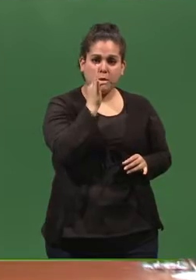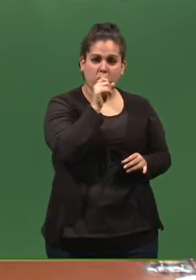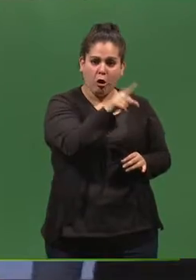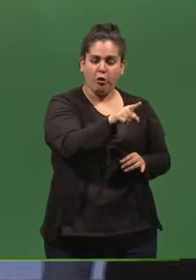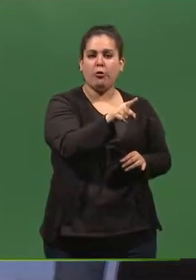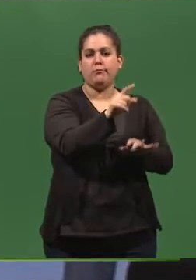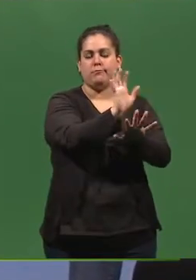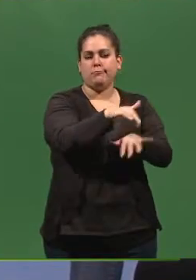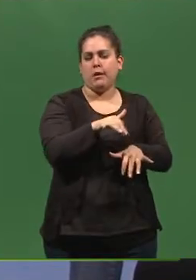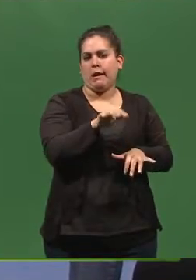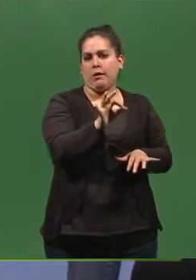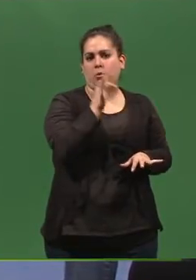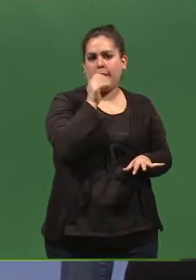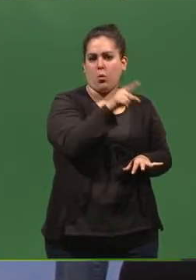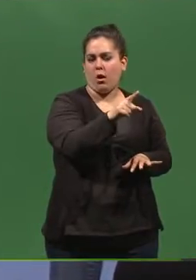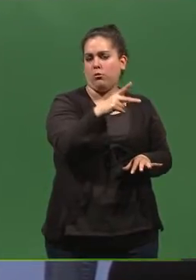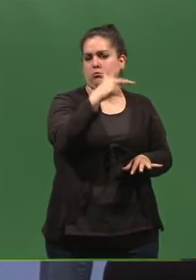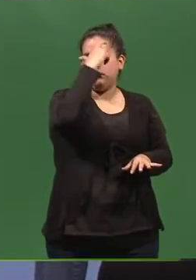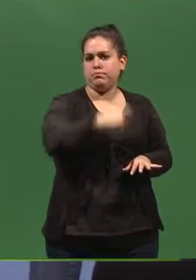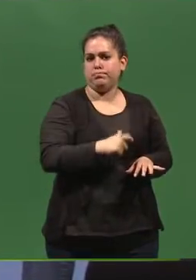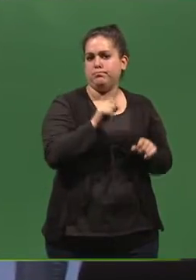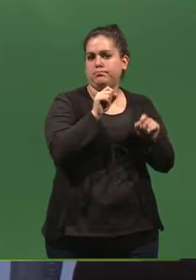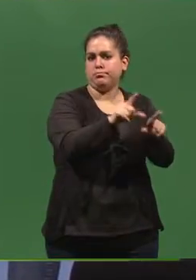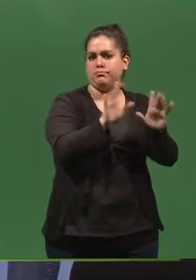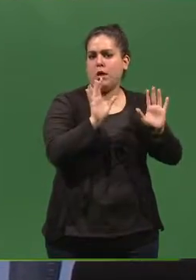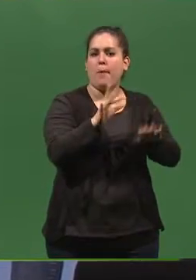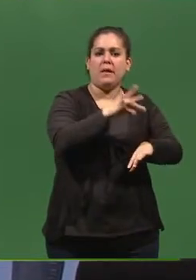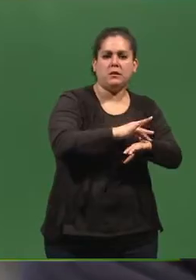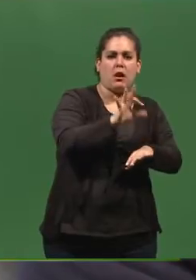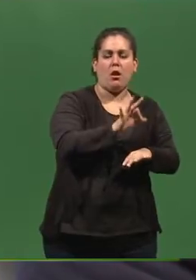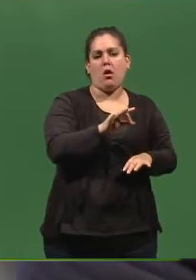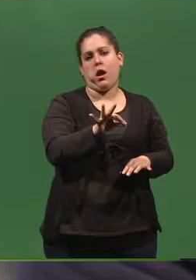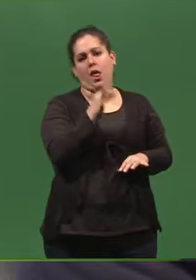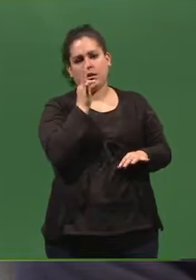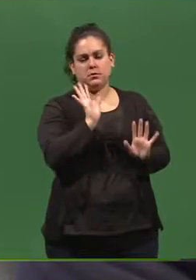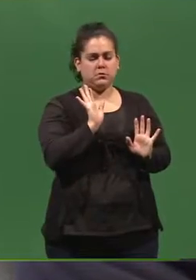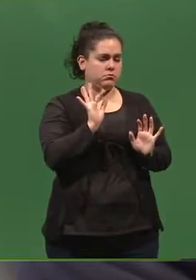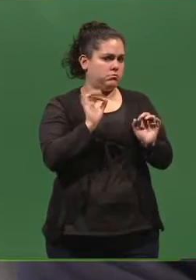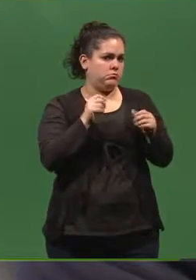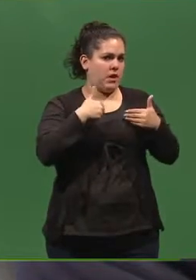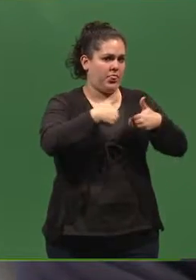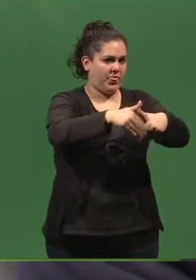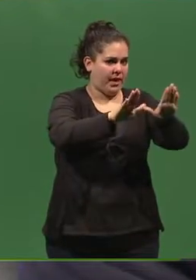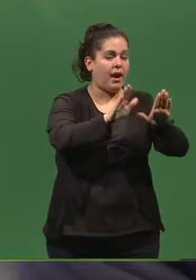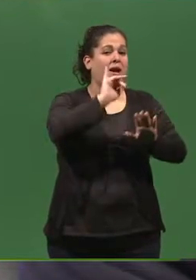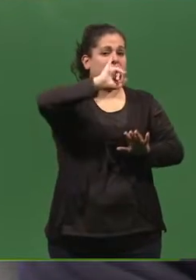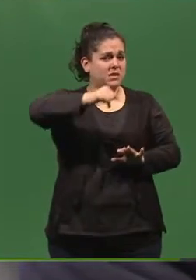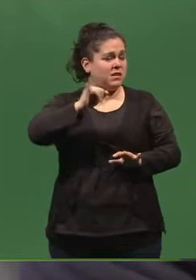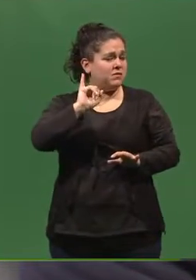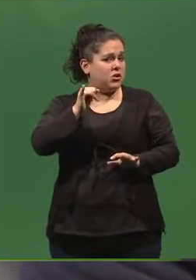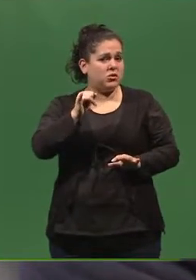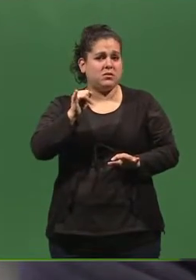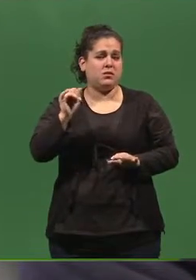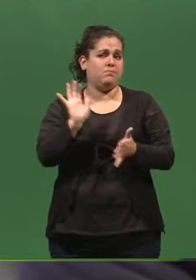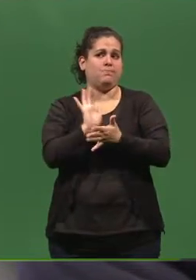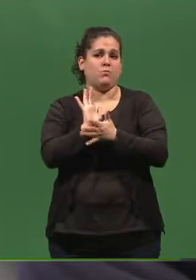cultivador de cannabis para propio consumo, tanto sea lúdico como medicinal, y fundamentalmente regular el cannabis para que, bajo